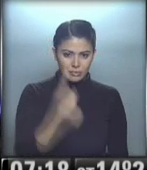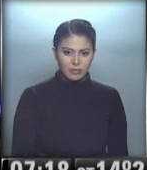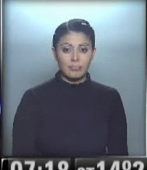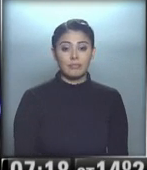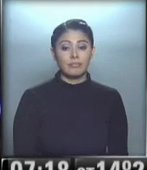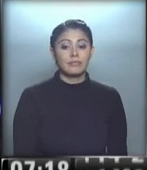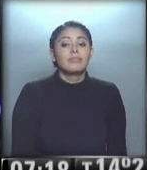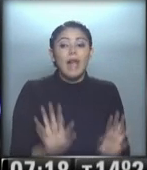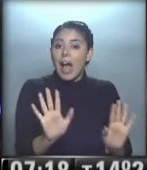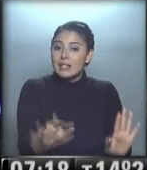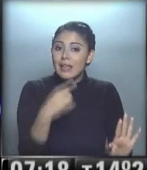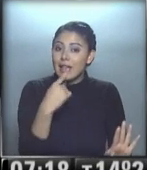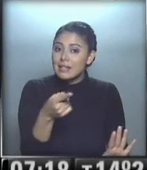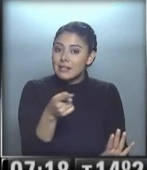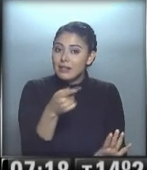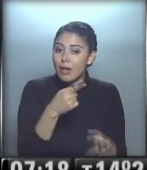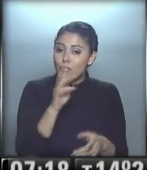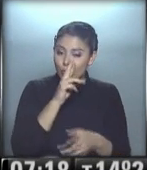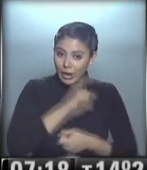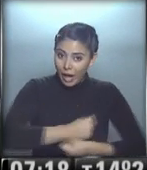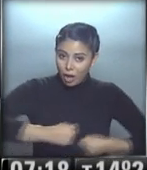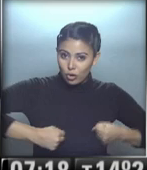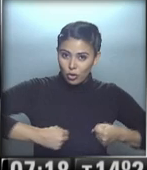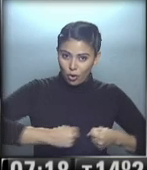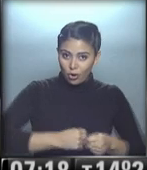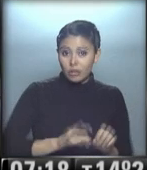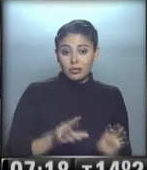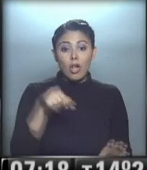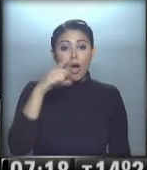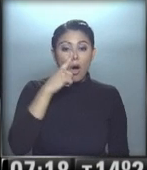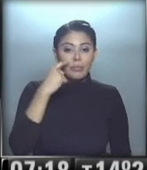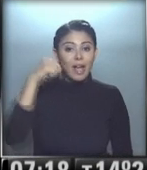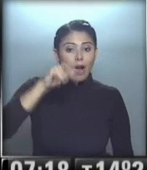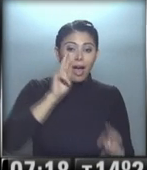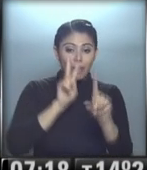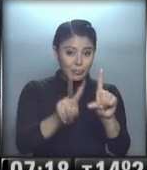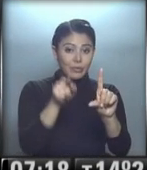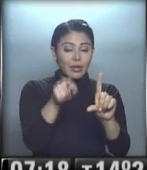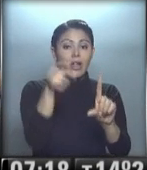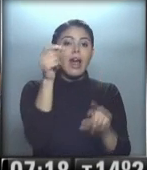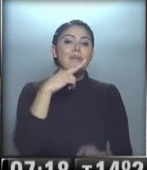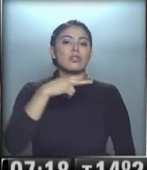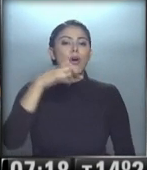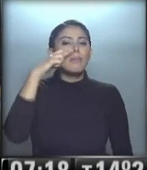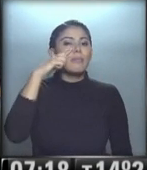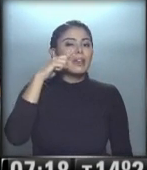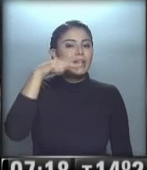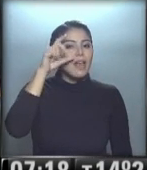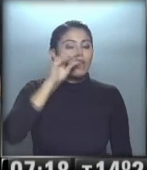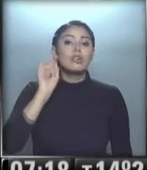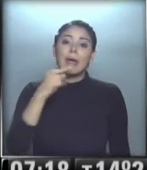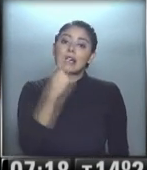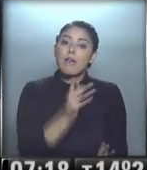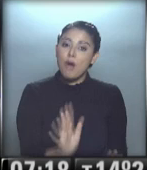Y esa era la palabra, por supuesto, de Elisa Carrió. El hombre que vemos en pantalla, por supuesto, Federico Pinedo, le